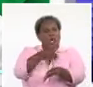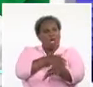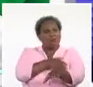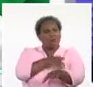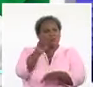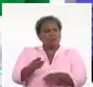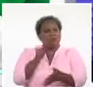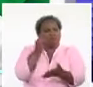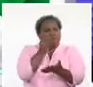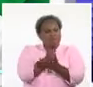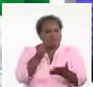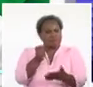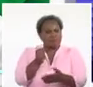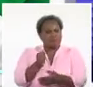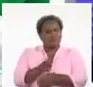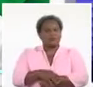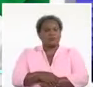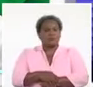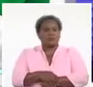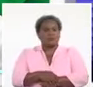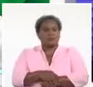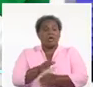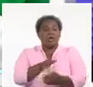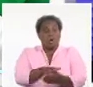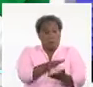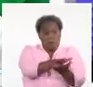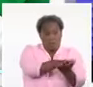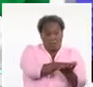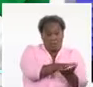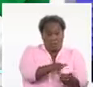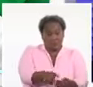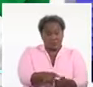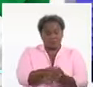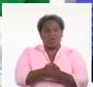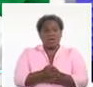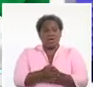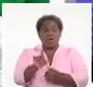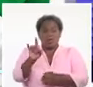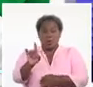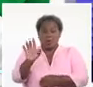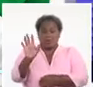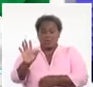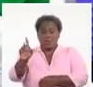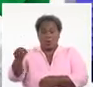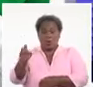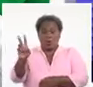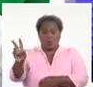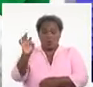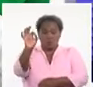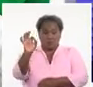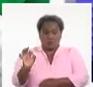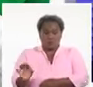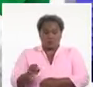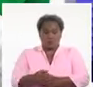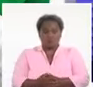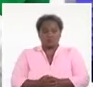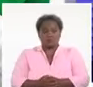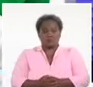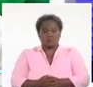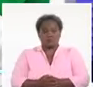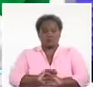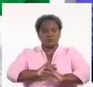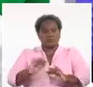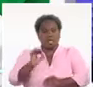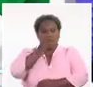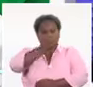confirmado ya previamente. En el acumulado es también el 95,2%. Como ya dije,